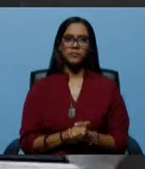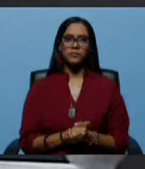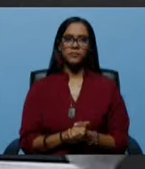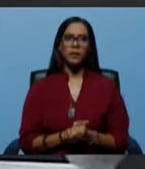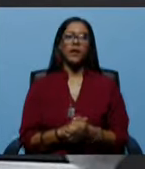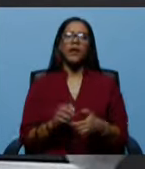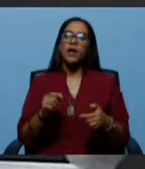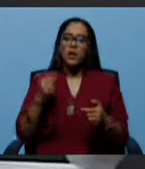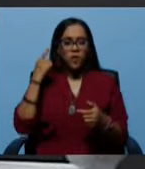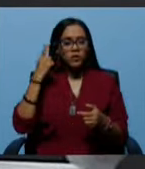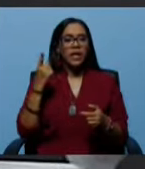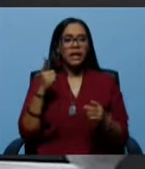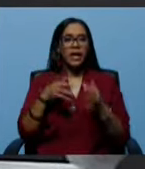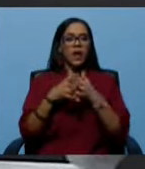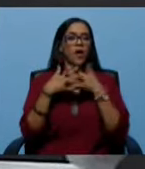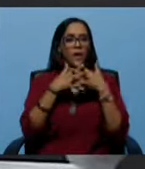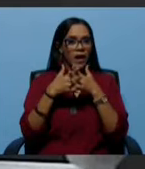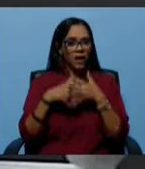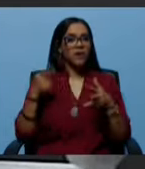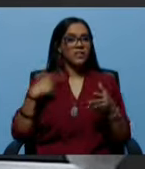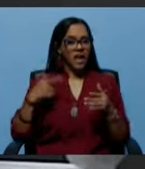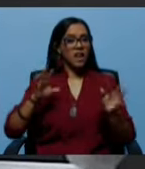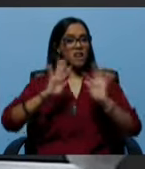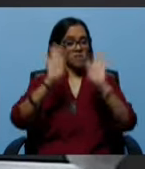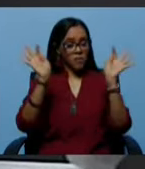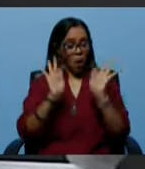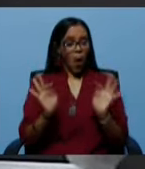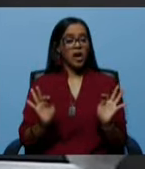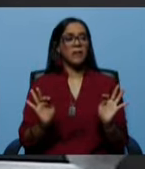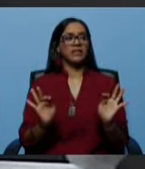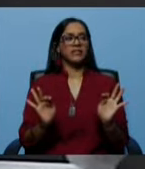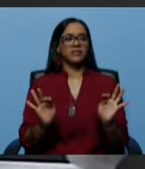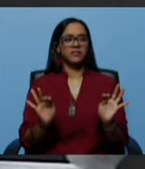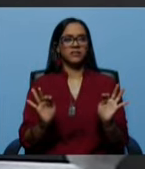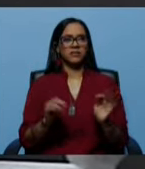Así que los gringos tienen métodos, ¿oyeron? Los gringos tienen métodos.